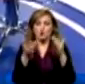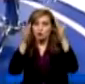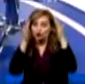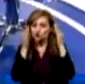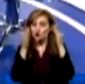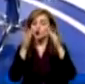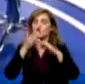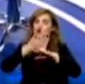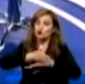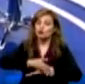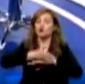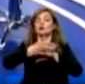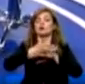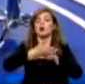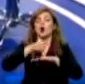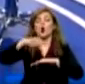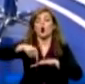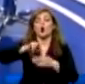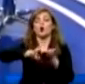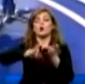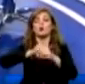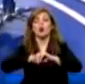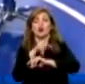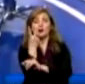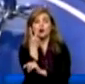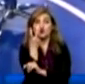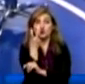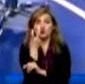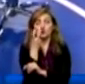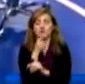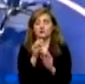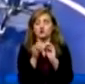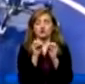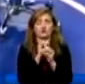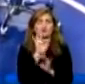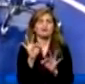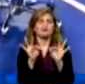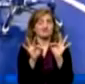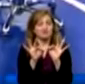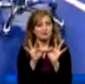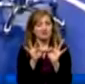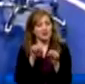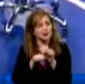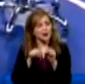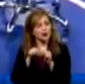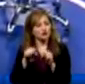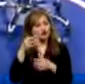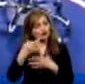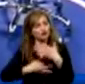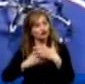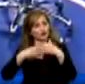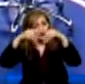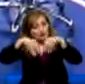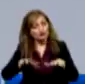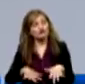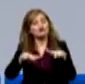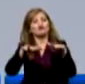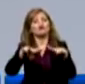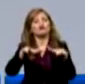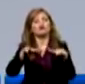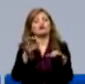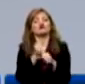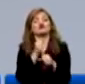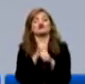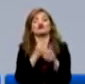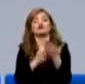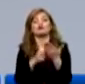a reunir a las 12 del día, para ya tener las cifras exactas, no solo de los daños totales del invierno, Janet, sino también de lo que vamos a